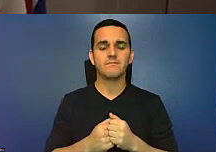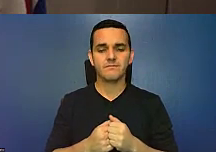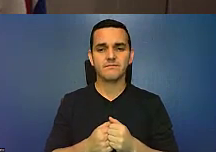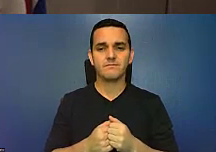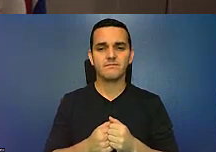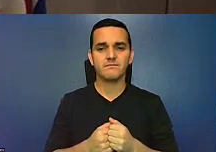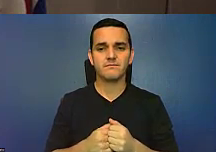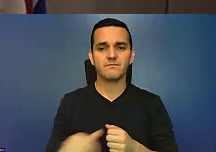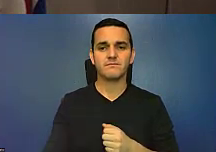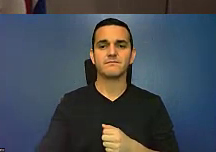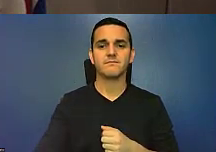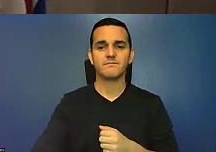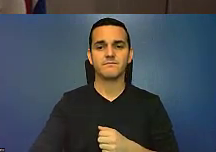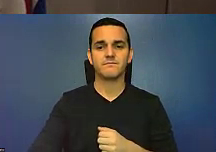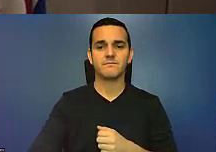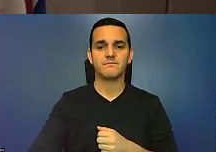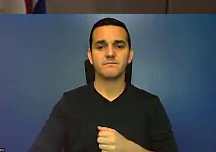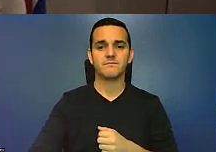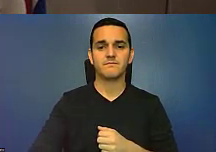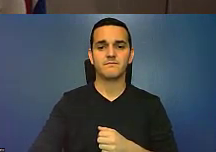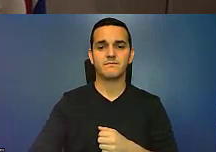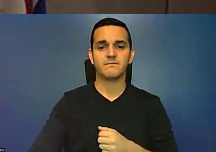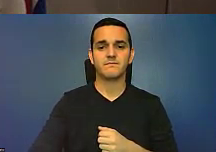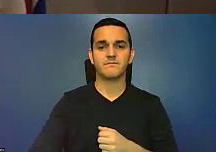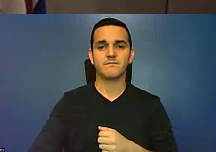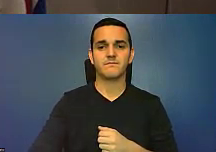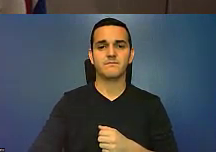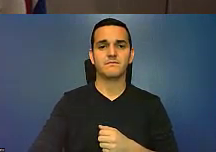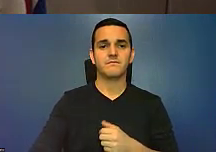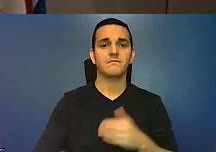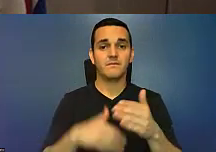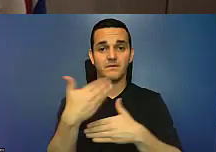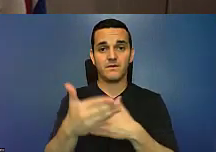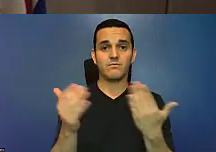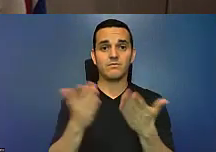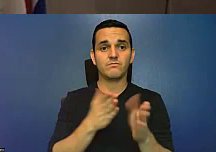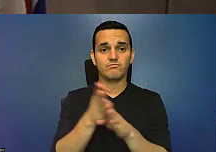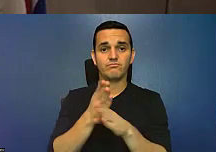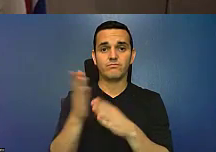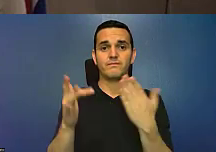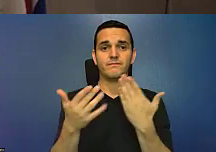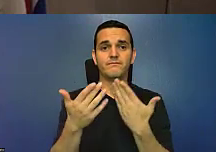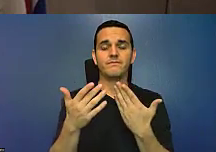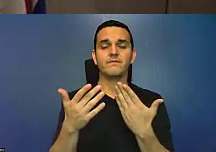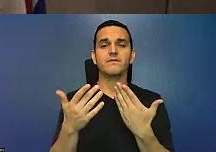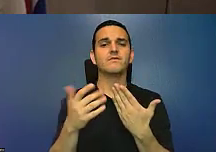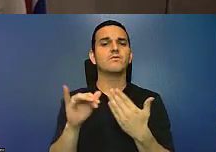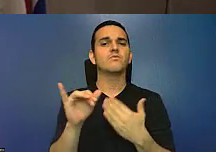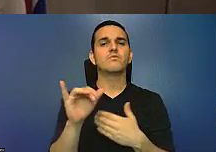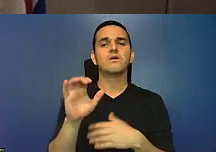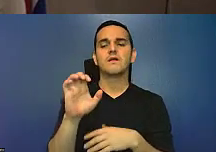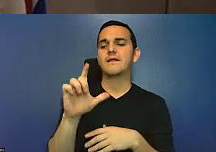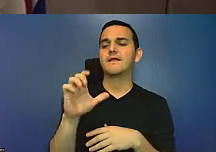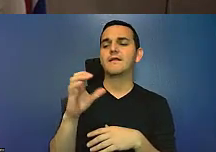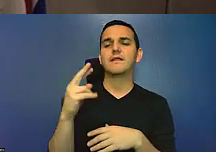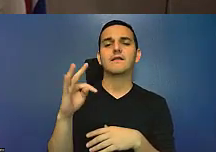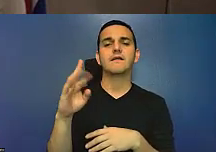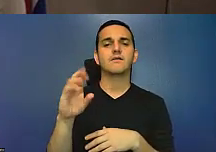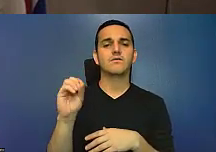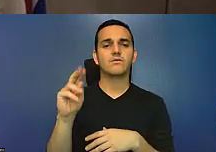laminar. Ya después, durante la carrera de electrónica, la ejecución de proyectos estuvieron meramente relacionados